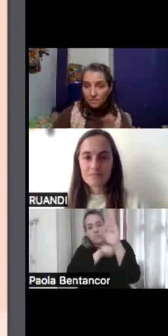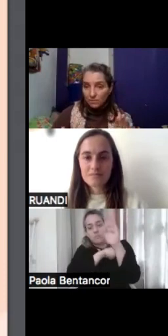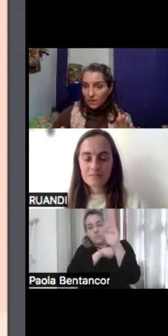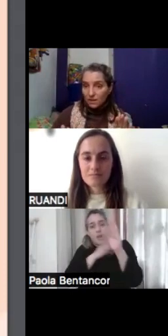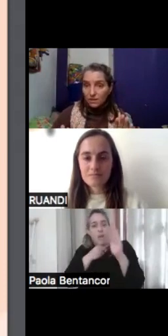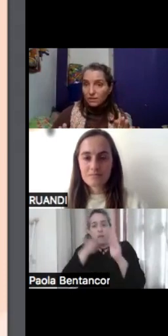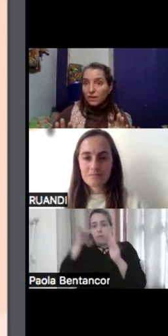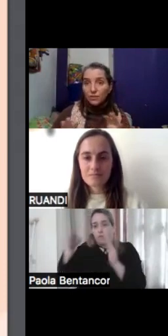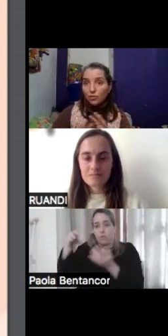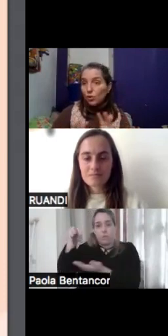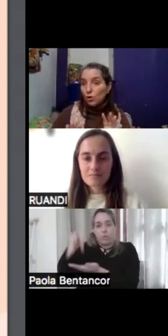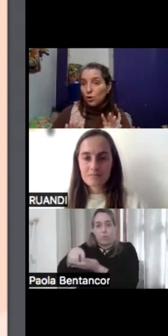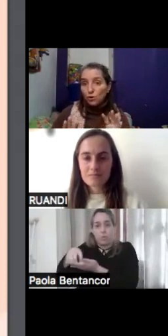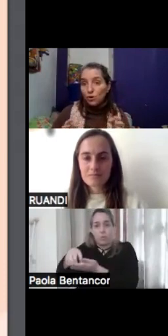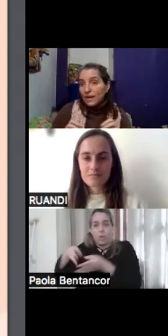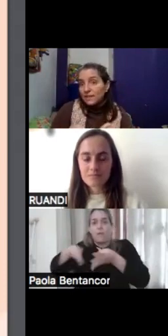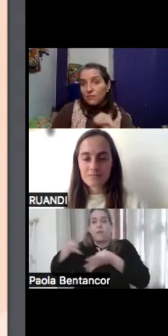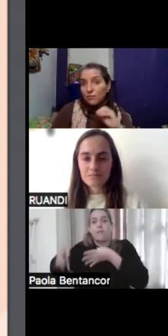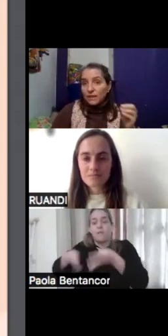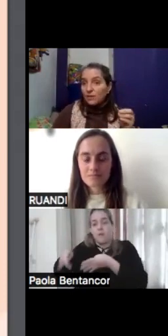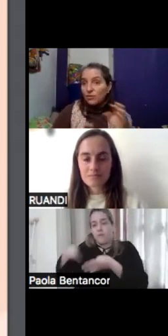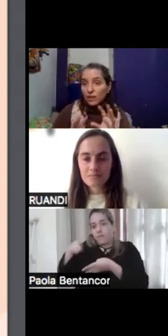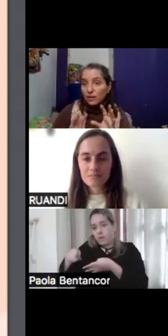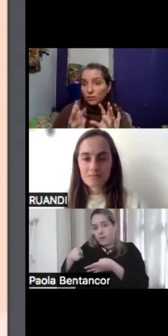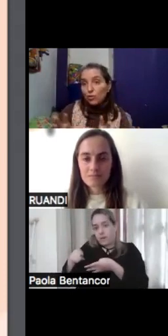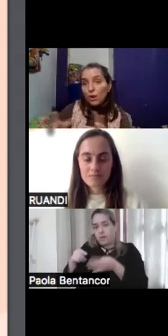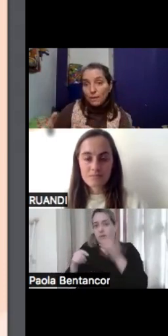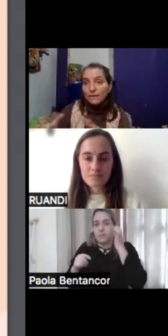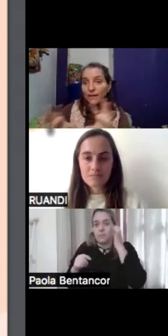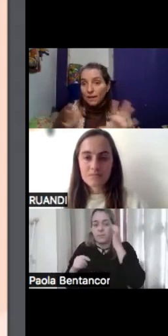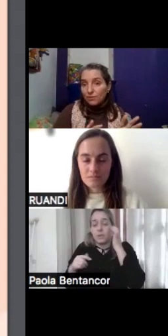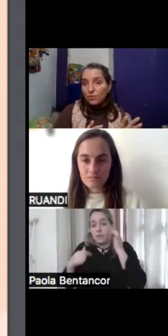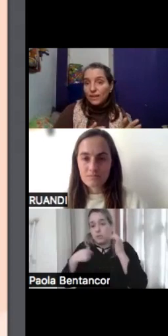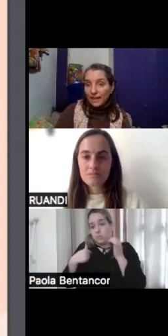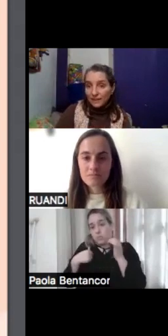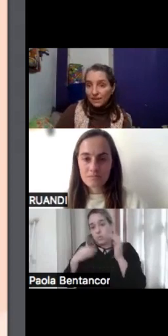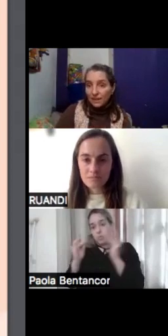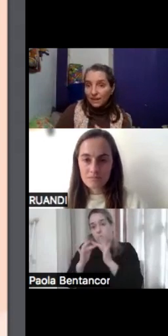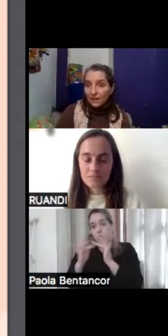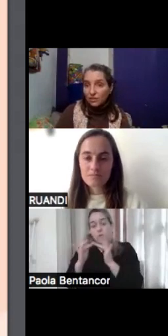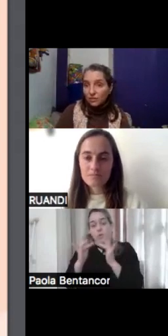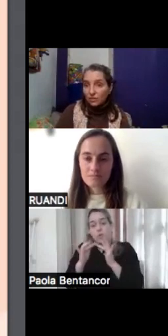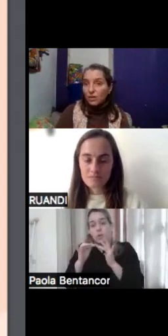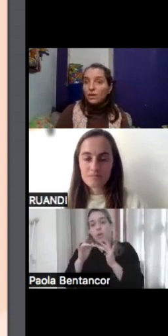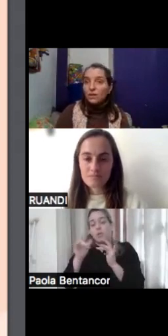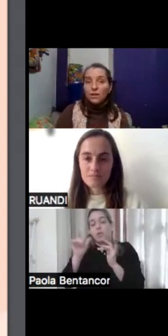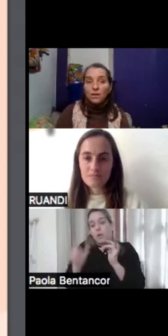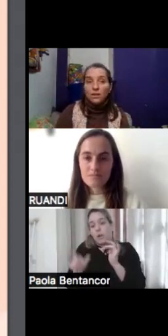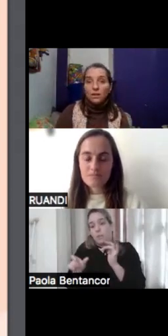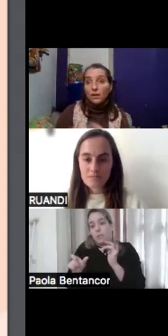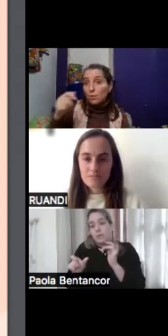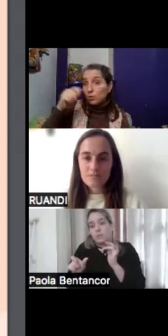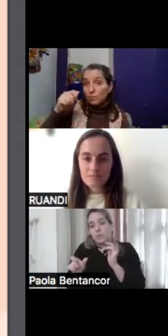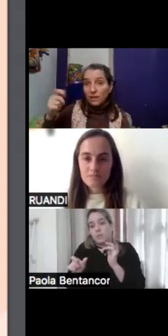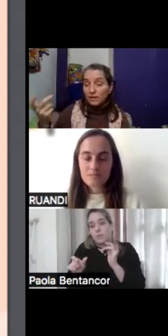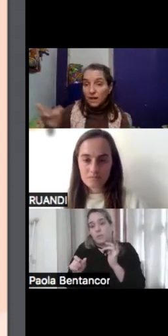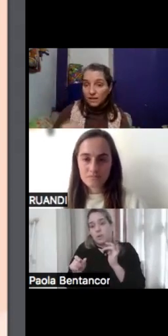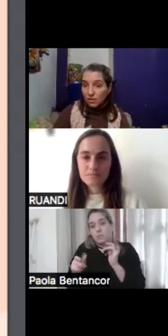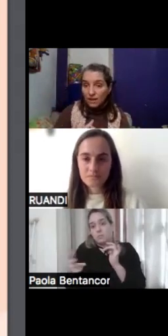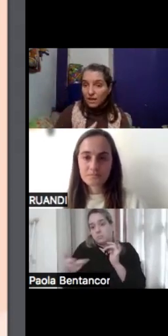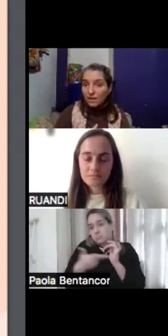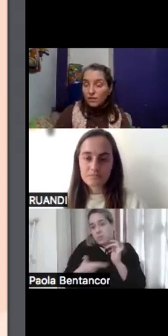ortopedia que solo lo que hice fue tener contacto yo, aparte de la persona que la estaba encargando, y